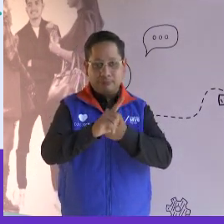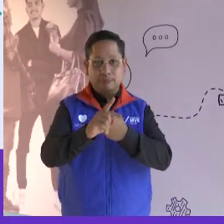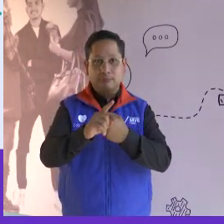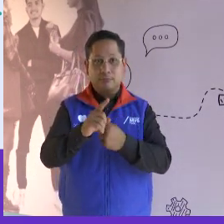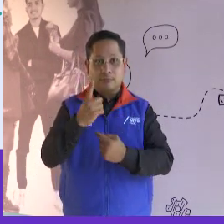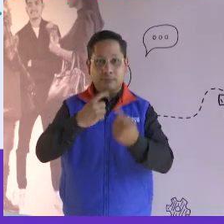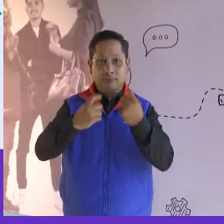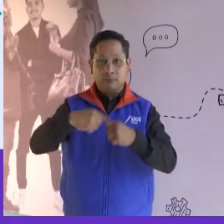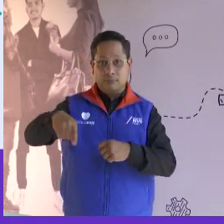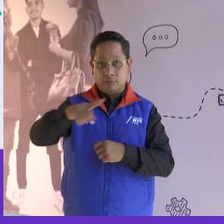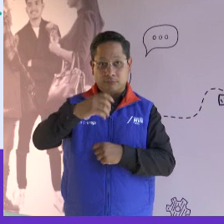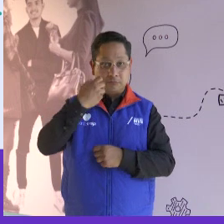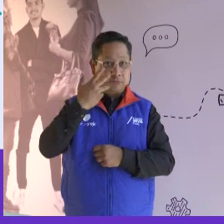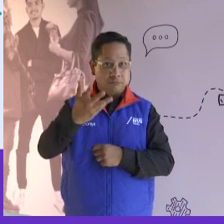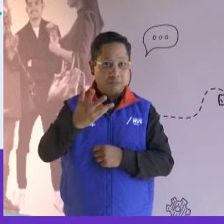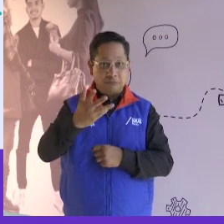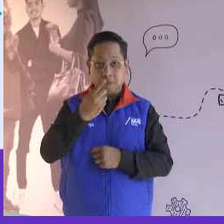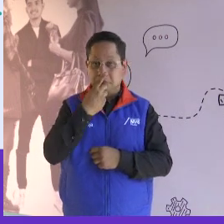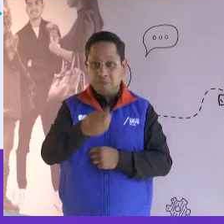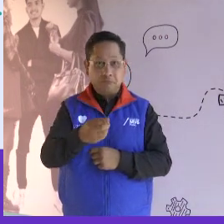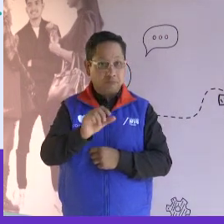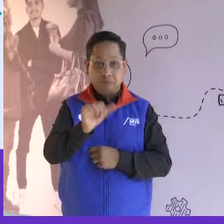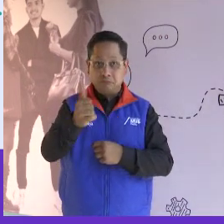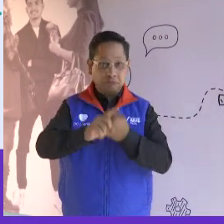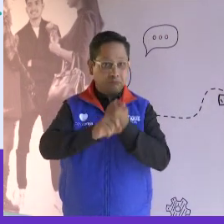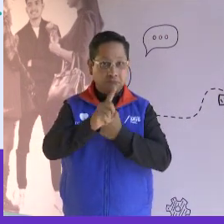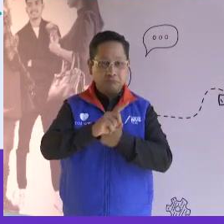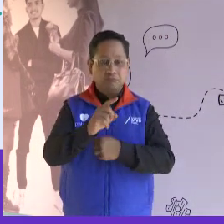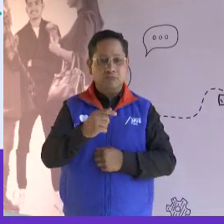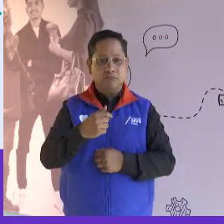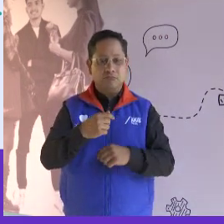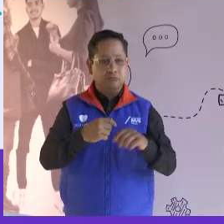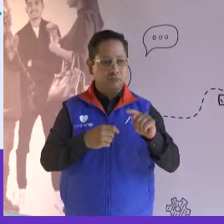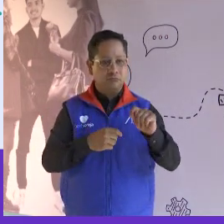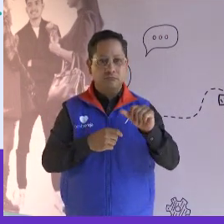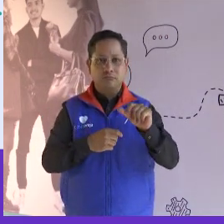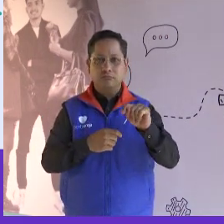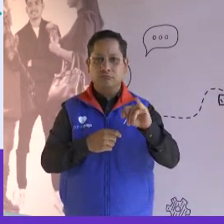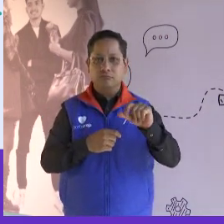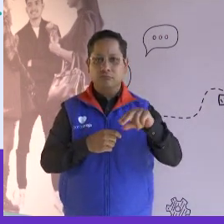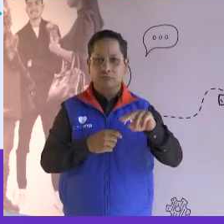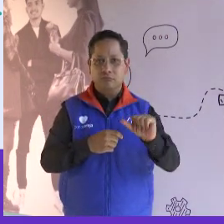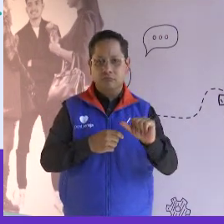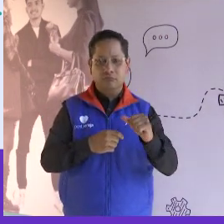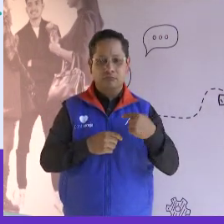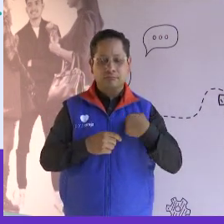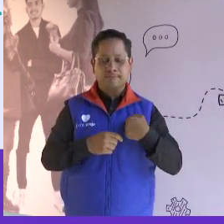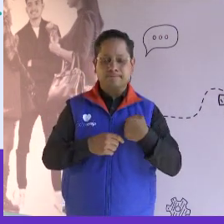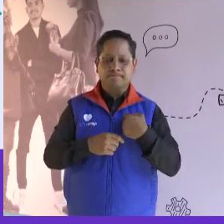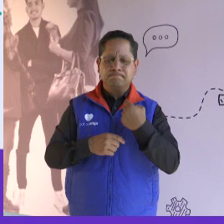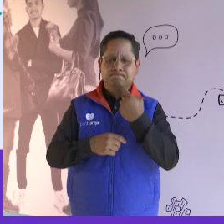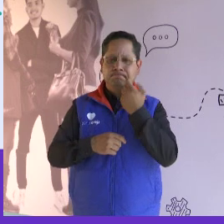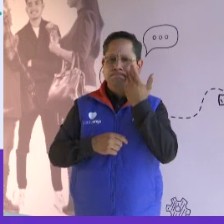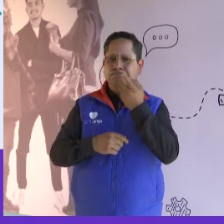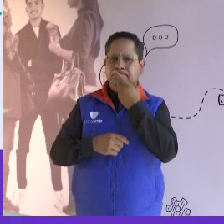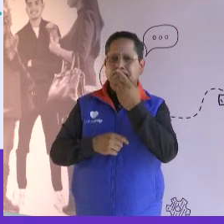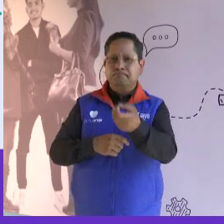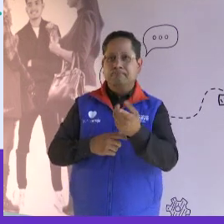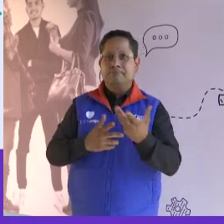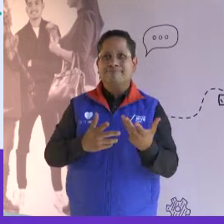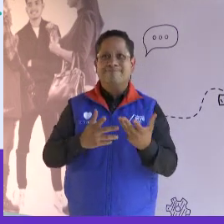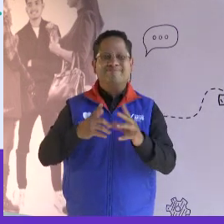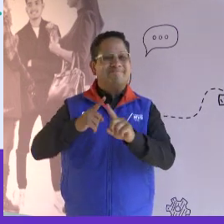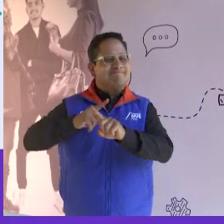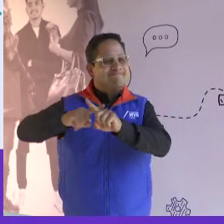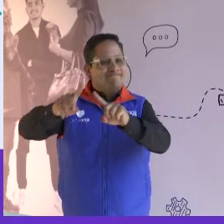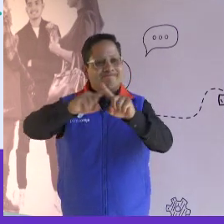si hay algún reto más que quisieras comentar, Tatiana. Yo solo, o sea, creo que es importante sí poner mucha atención en la diversidad, ¿no? O sea,